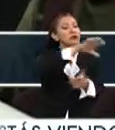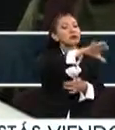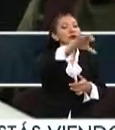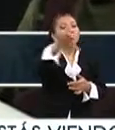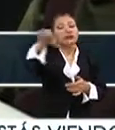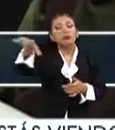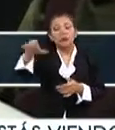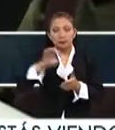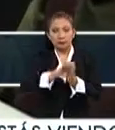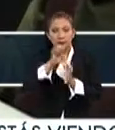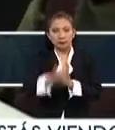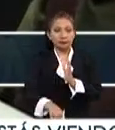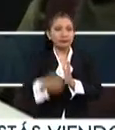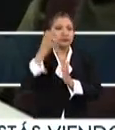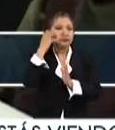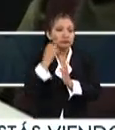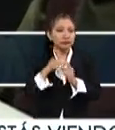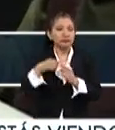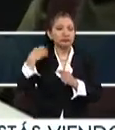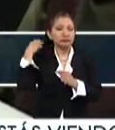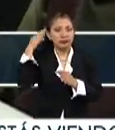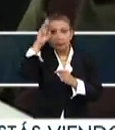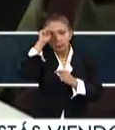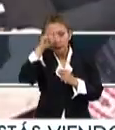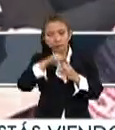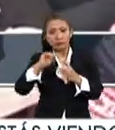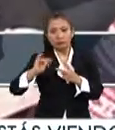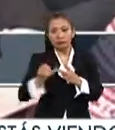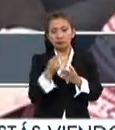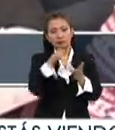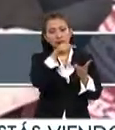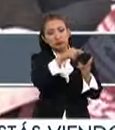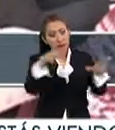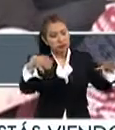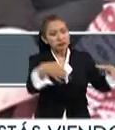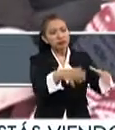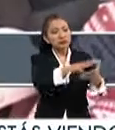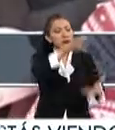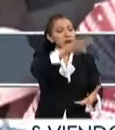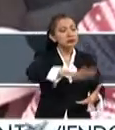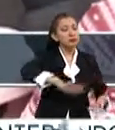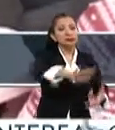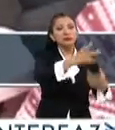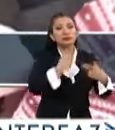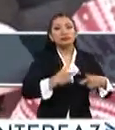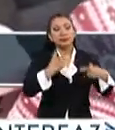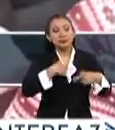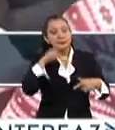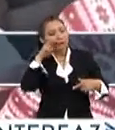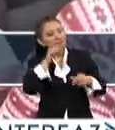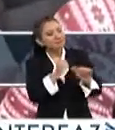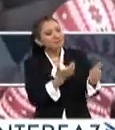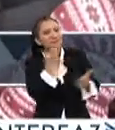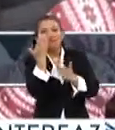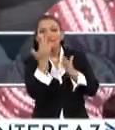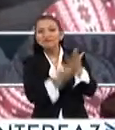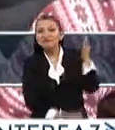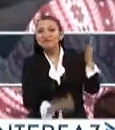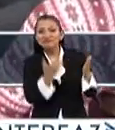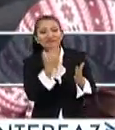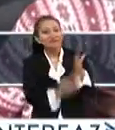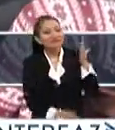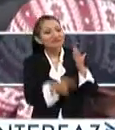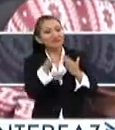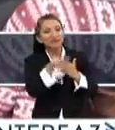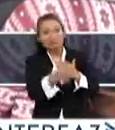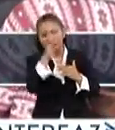nacionales, por ejemplo, León, Guanajuato, Monterrey, Tijuana, en donde se concentra la mayor parte de personas en condición de rezago educativo, y